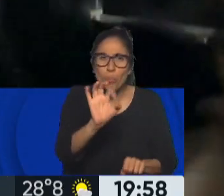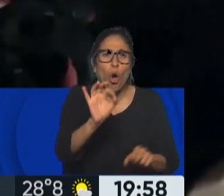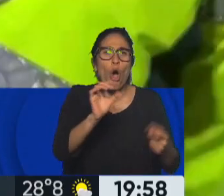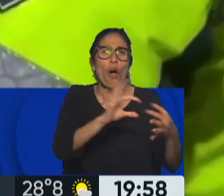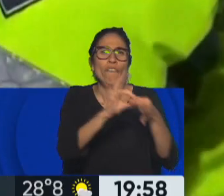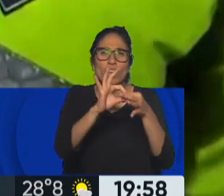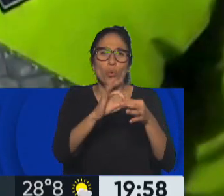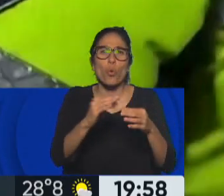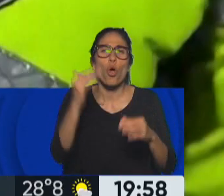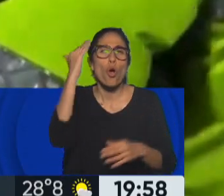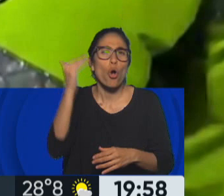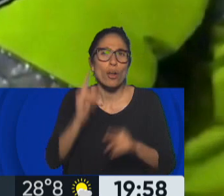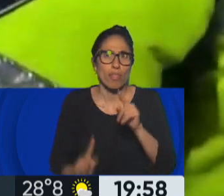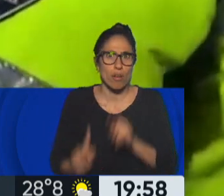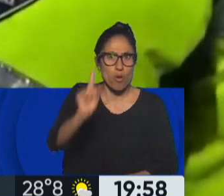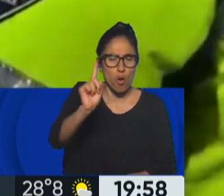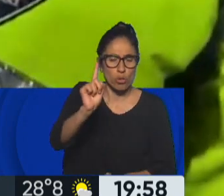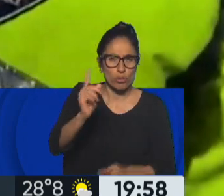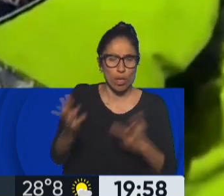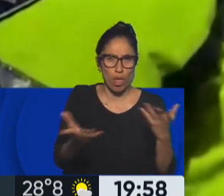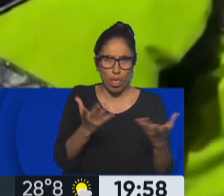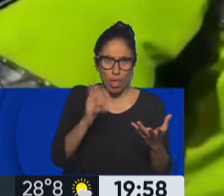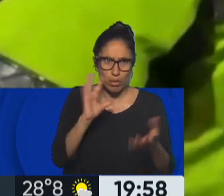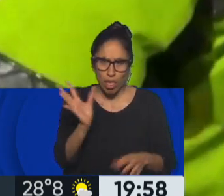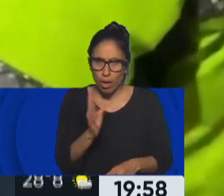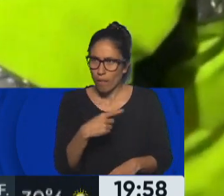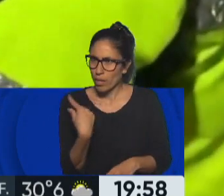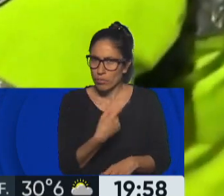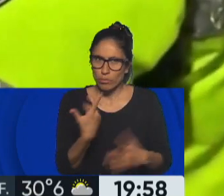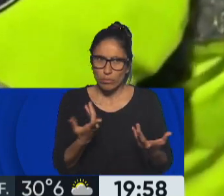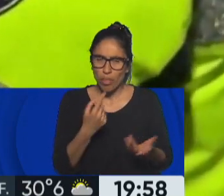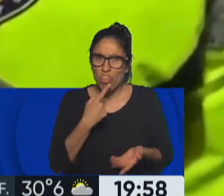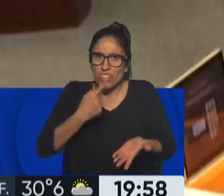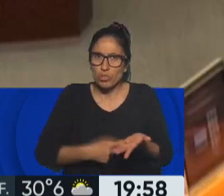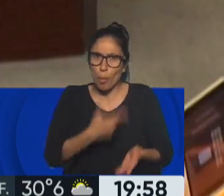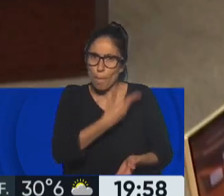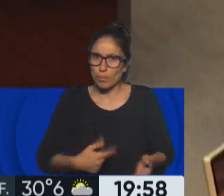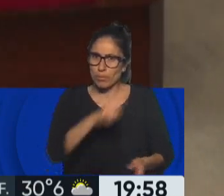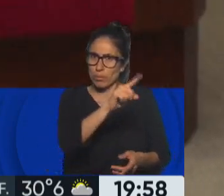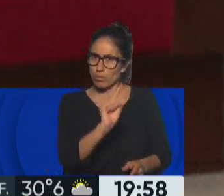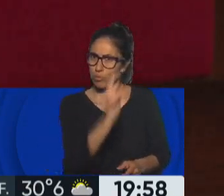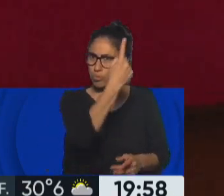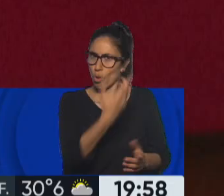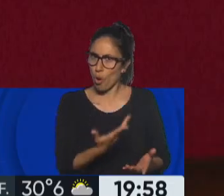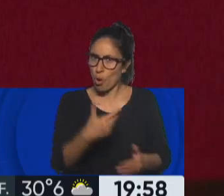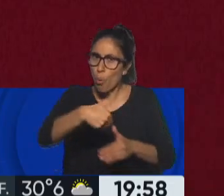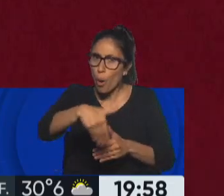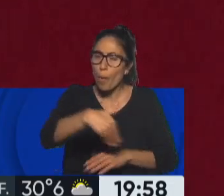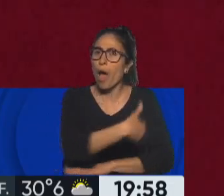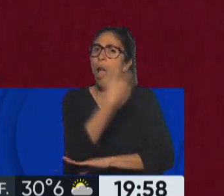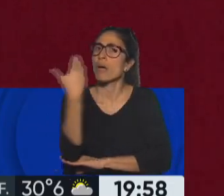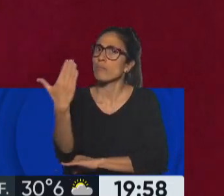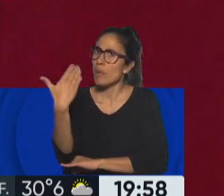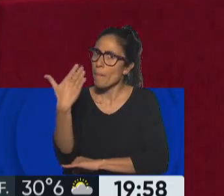algo que dijeron esto no tiene nada que ver, fue una decisión del presidente. Así que bueno, se va a tratar posiblemente en la asamblea su